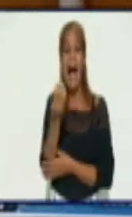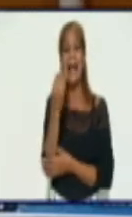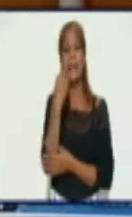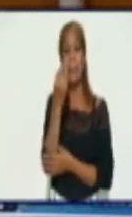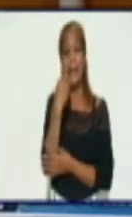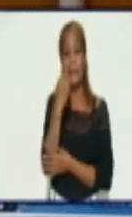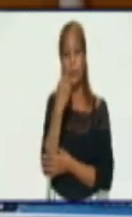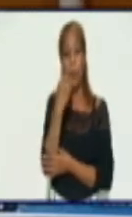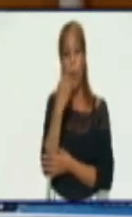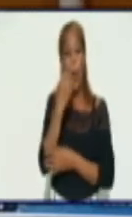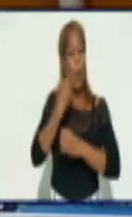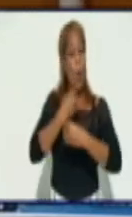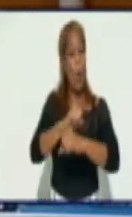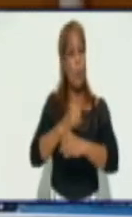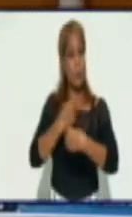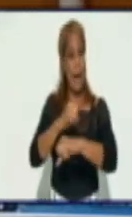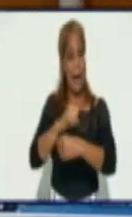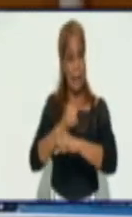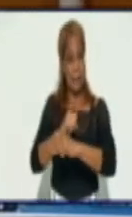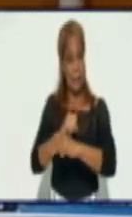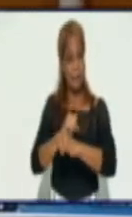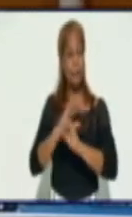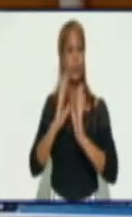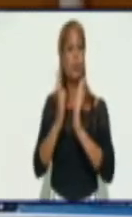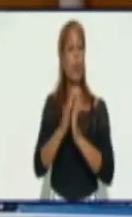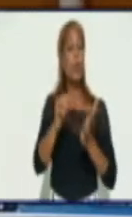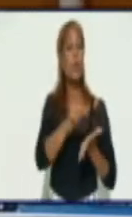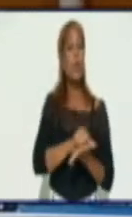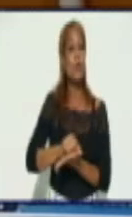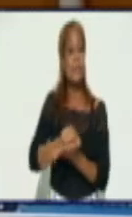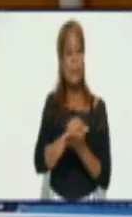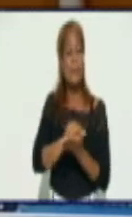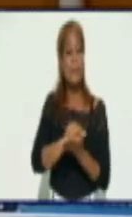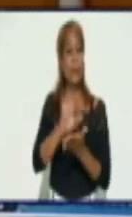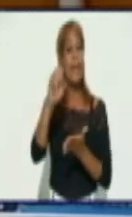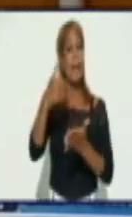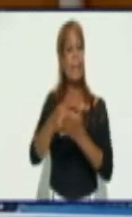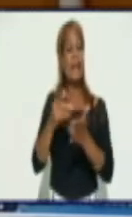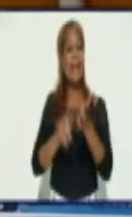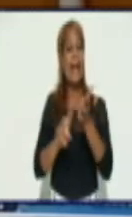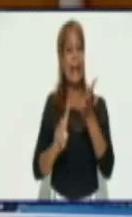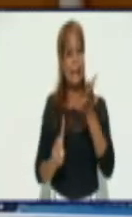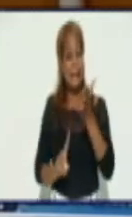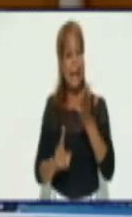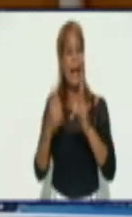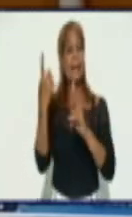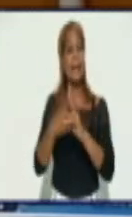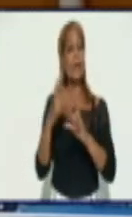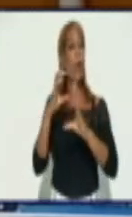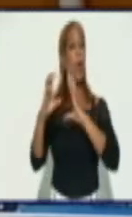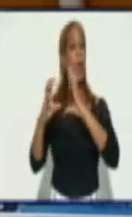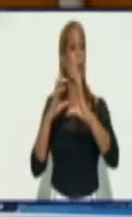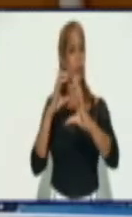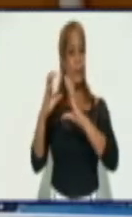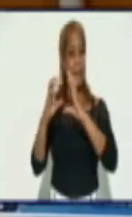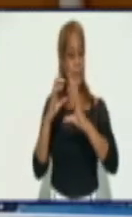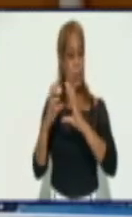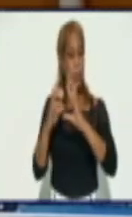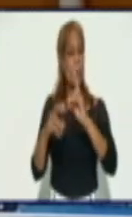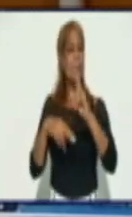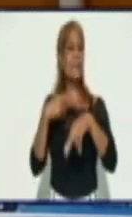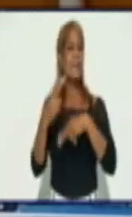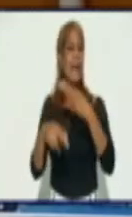comunales los servicios eléctricos de comunicaciones se desarrollarán por teletrabajo o